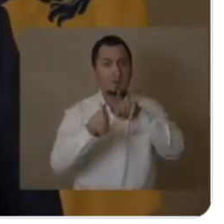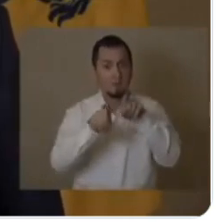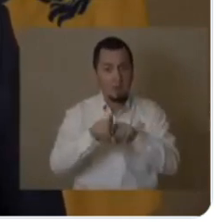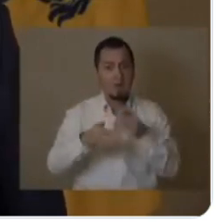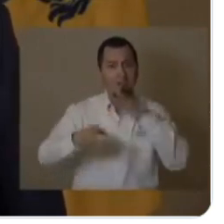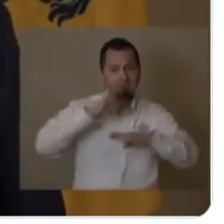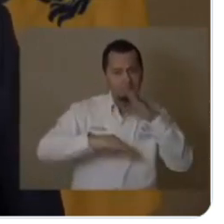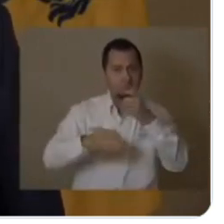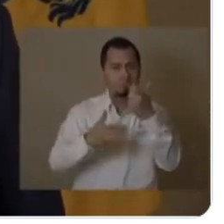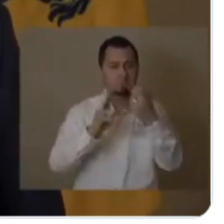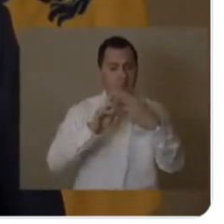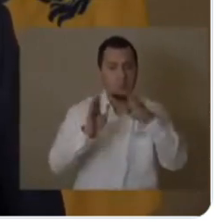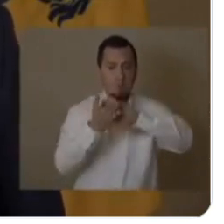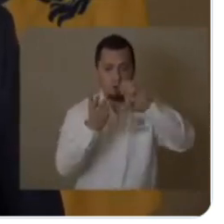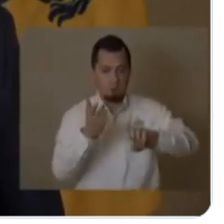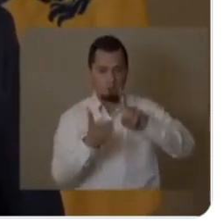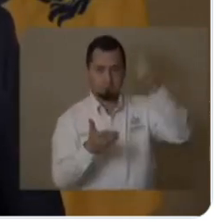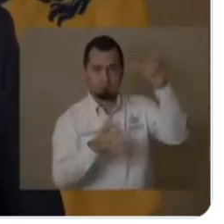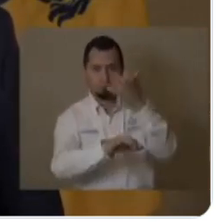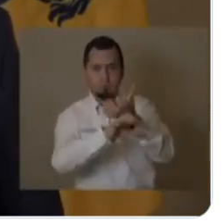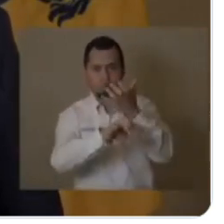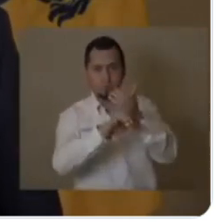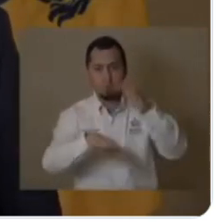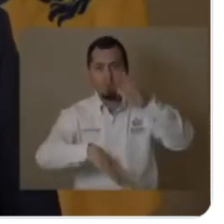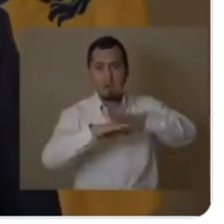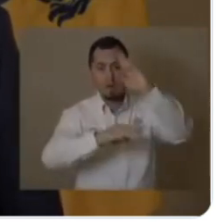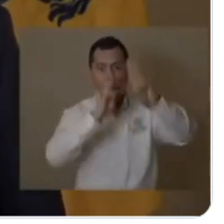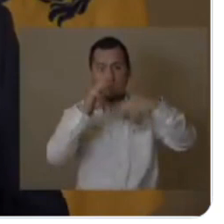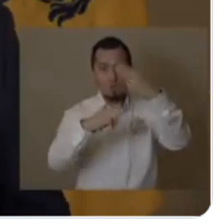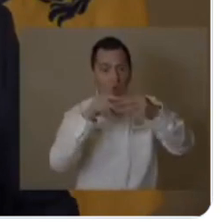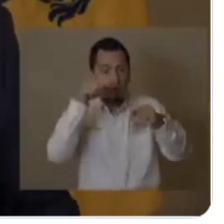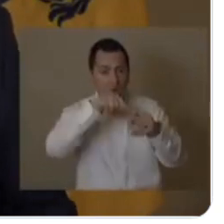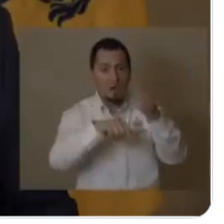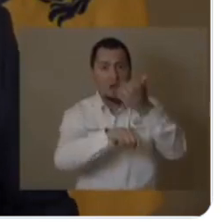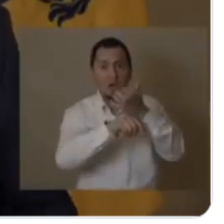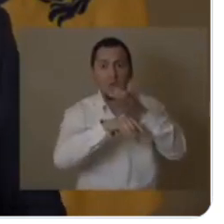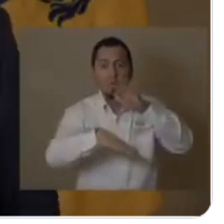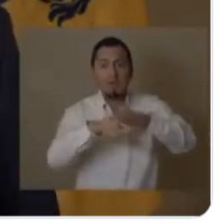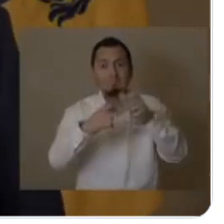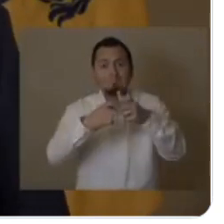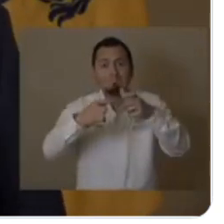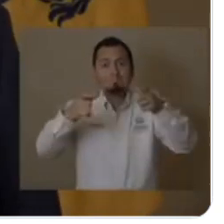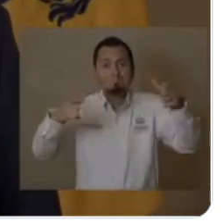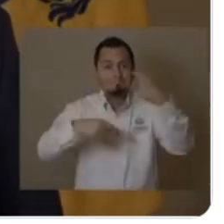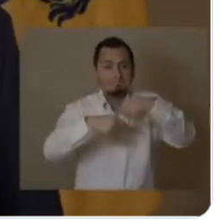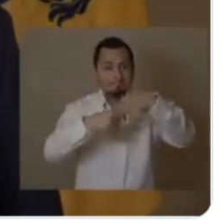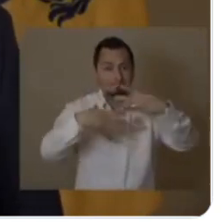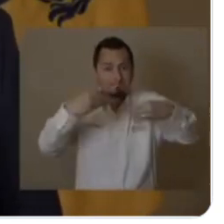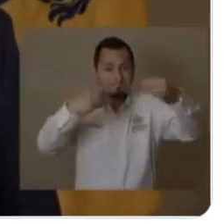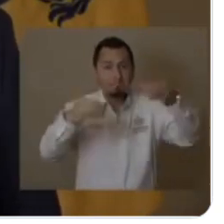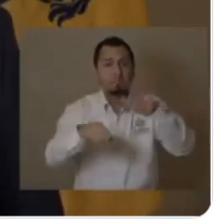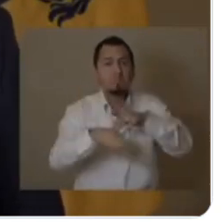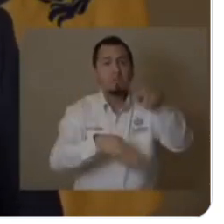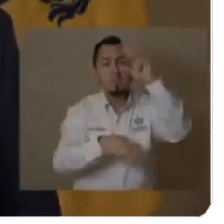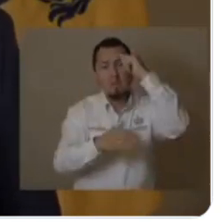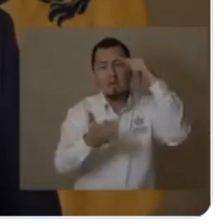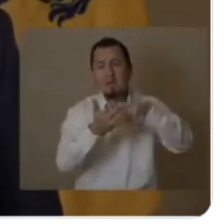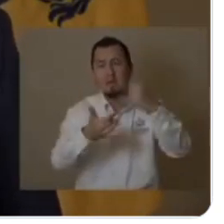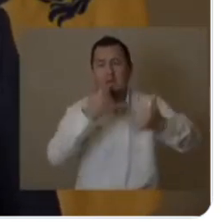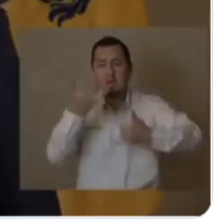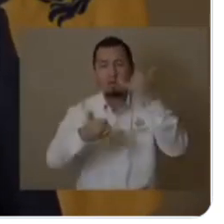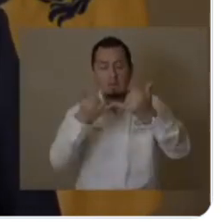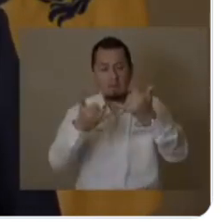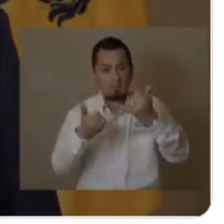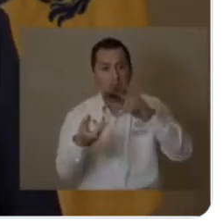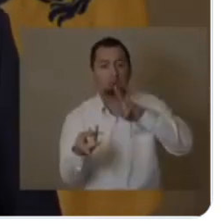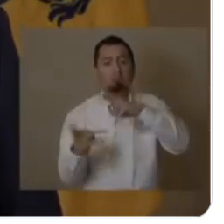victoria. Basta pensar en la fragilidad de nuestro sistema de salud, en lo vulnerable de nuestra economía y en que tenemos de vecino al país con